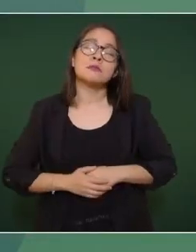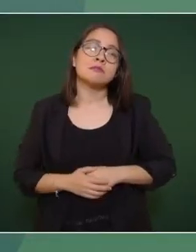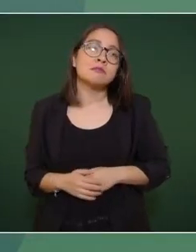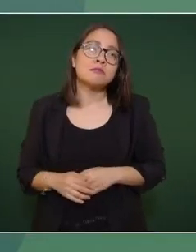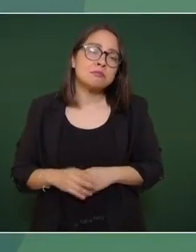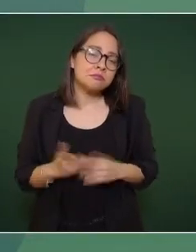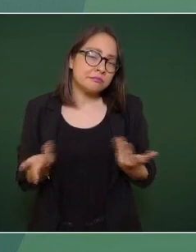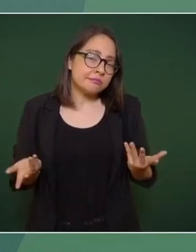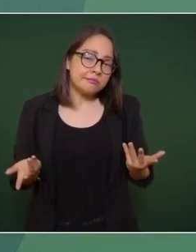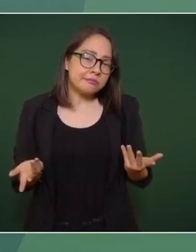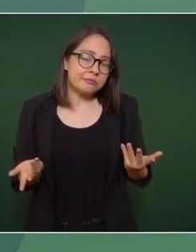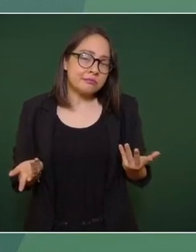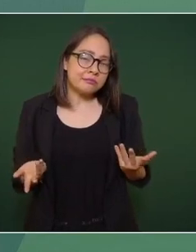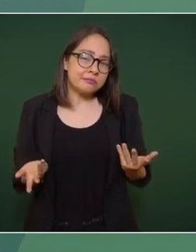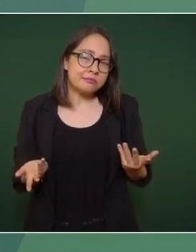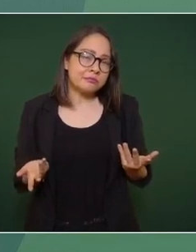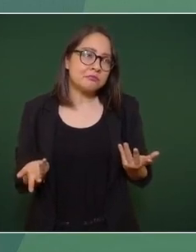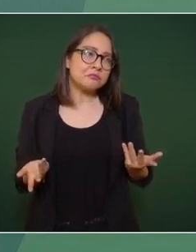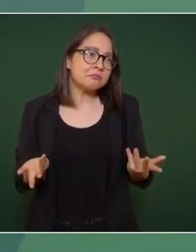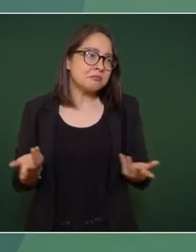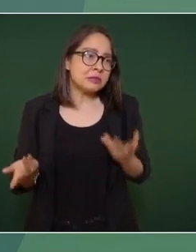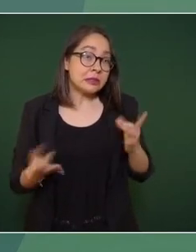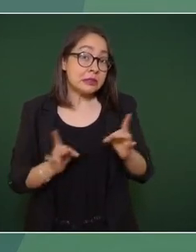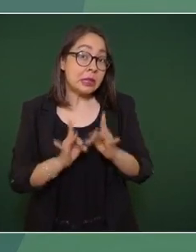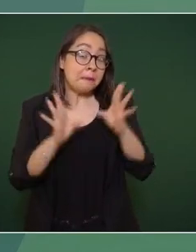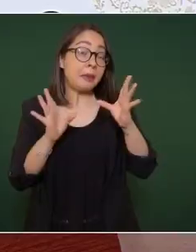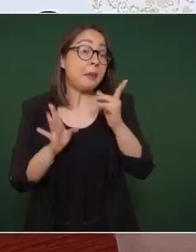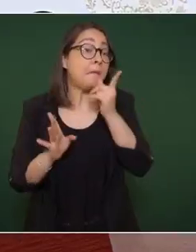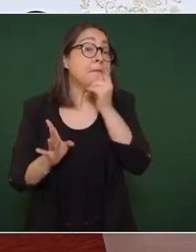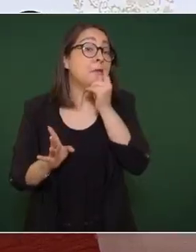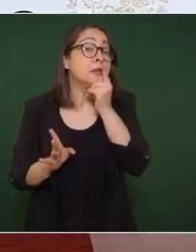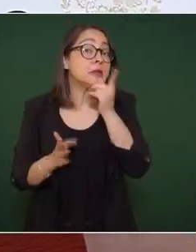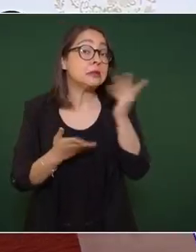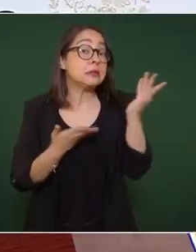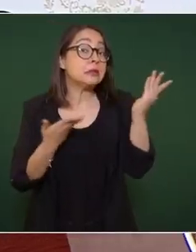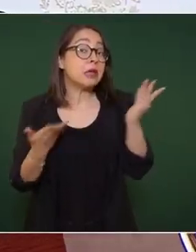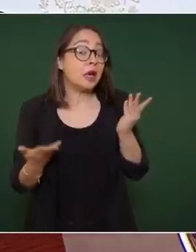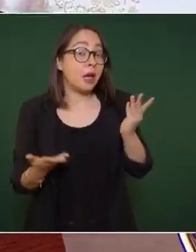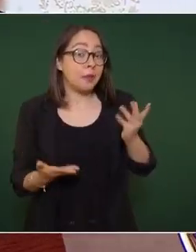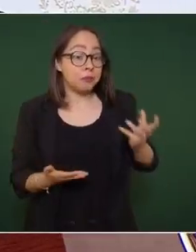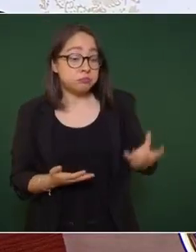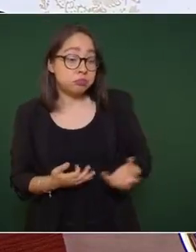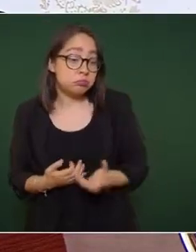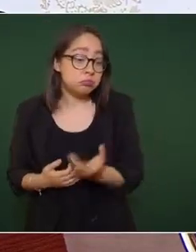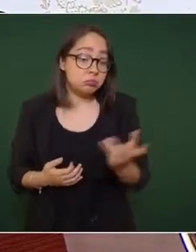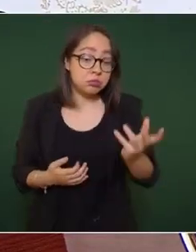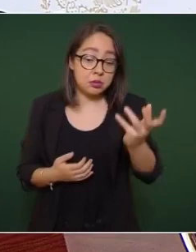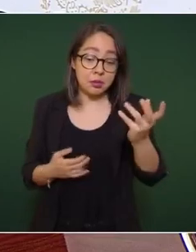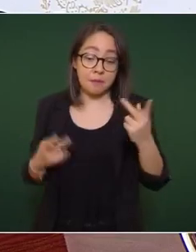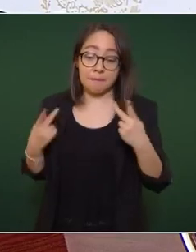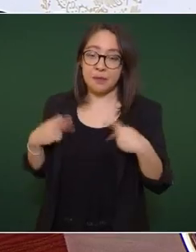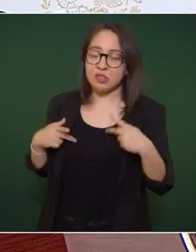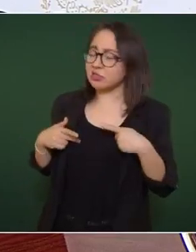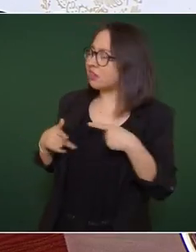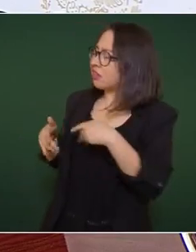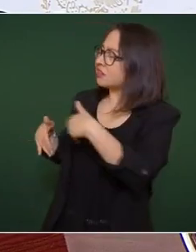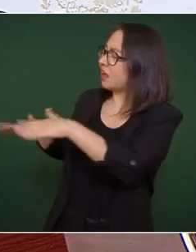en el caso que llegaba la policía, la misma gente los